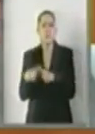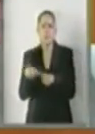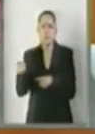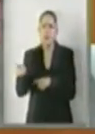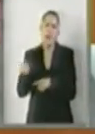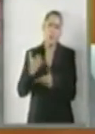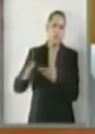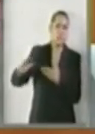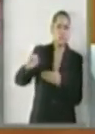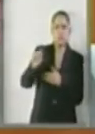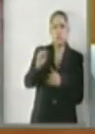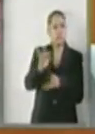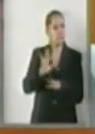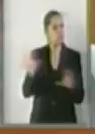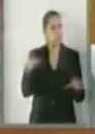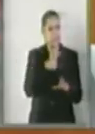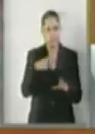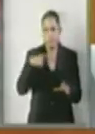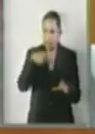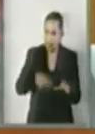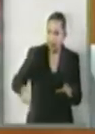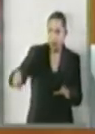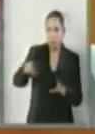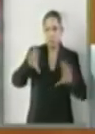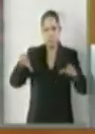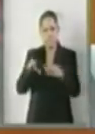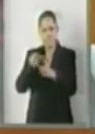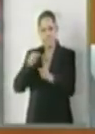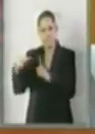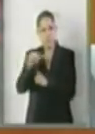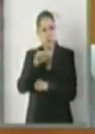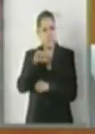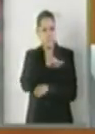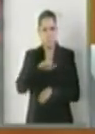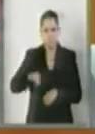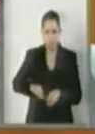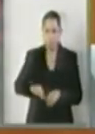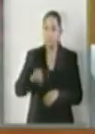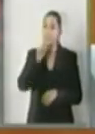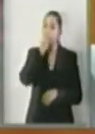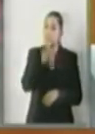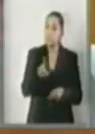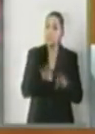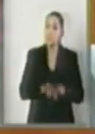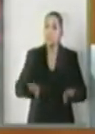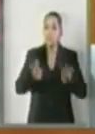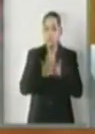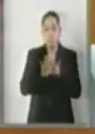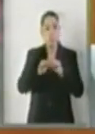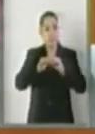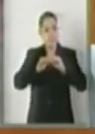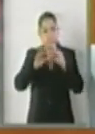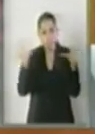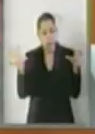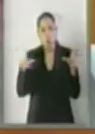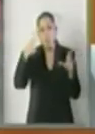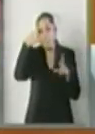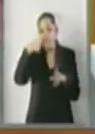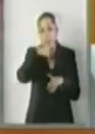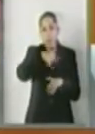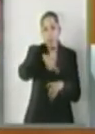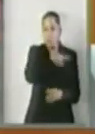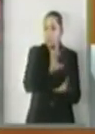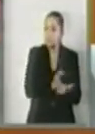zonas metropolitanas, pero además con una gran claridad en la asignación de a quienes les corresponden